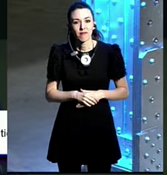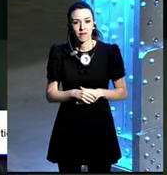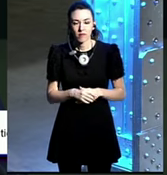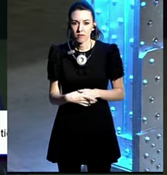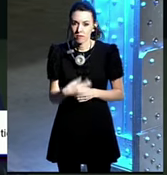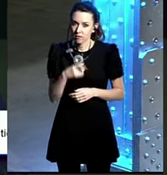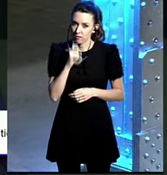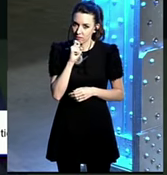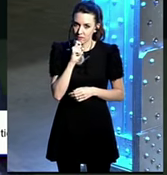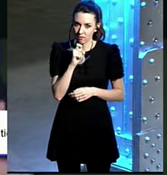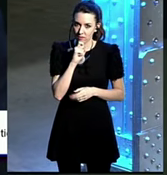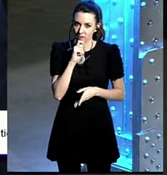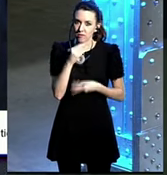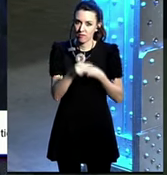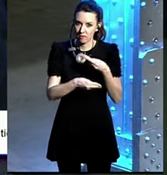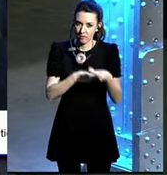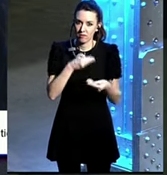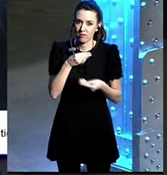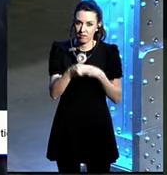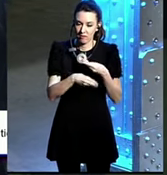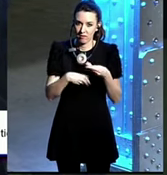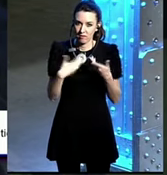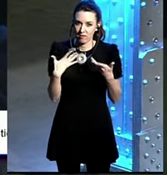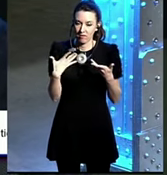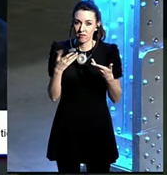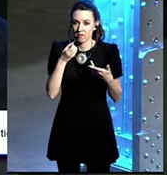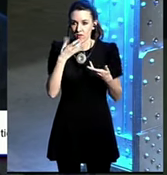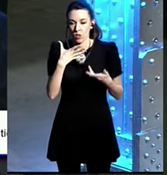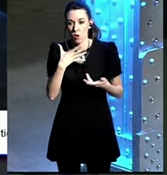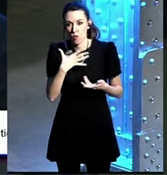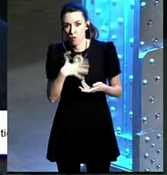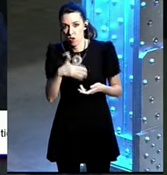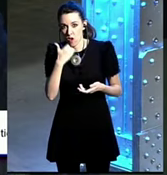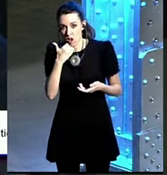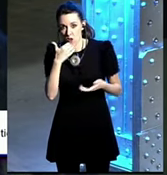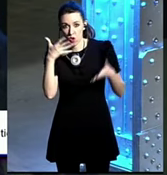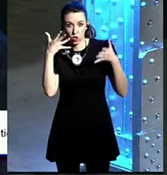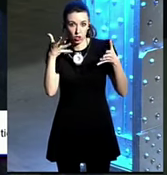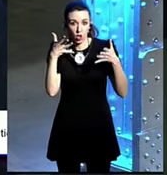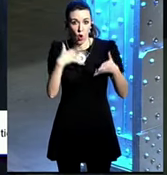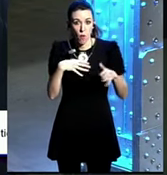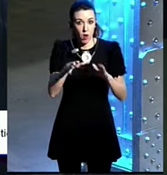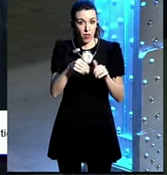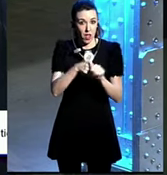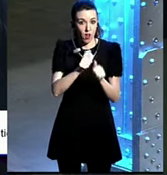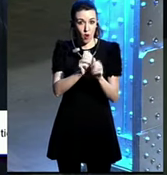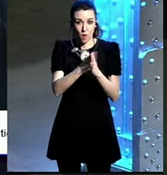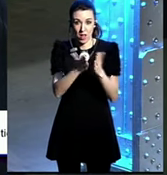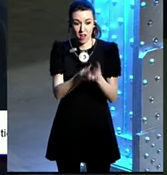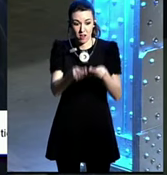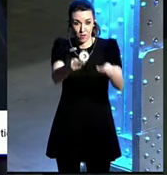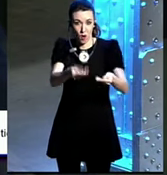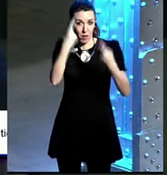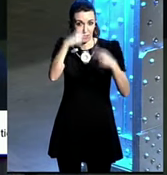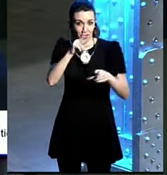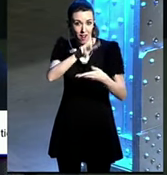Es muy difícil hacerlo. Bueno, podría dar algún consejo. Os podría, de hecho, dar una copia del libro y que lo leáis, vaya.